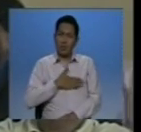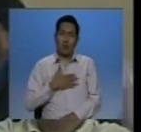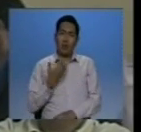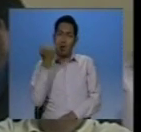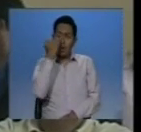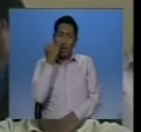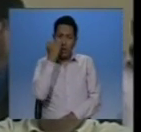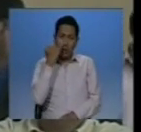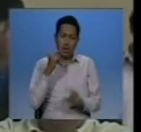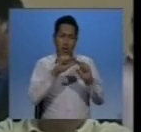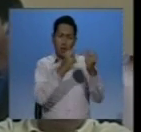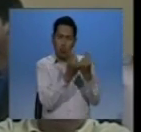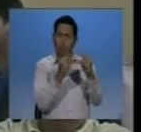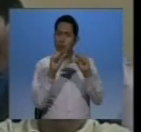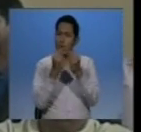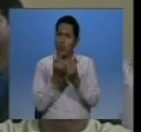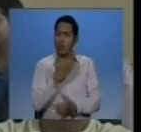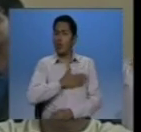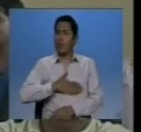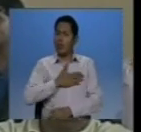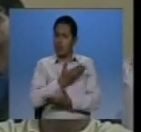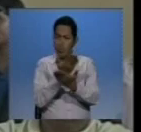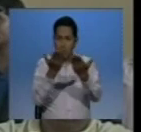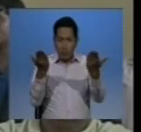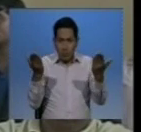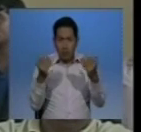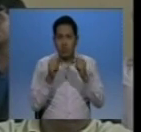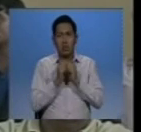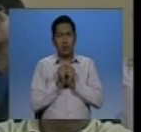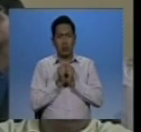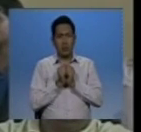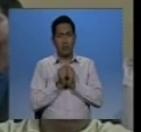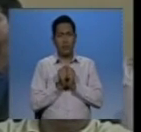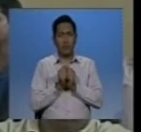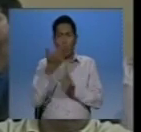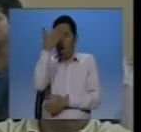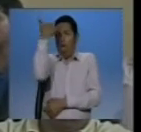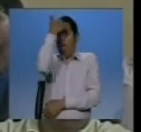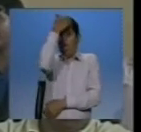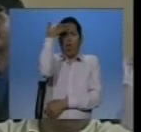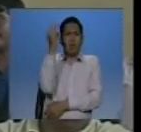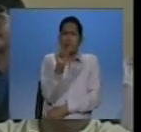indígenas de Ecuador, a los compañeros obreros, que no seamos instrumentos de la derecha.